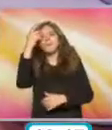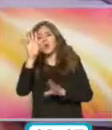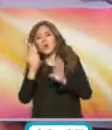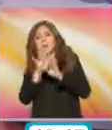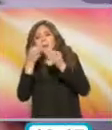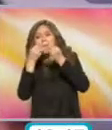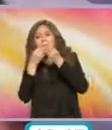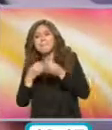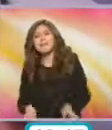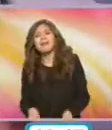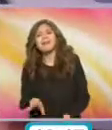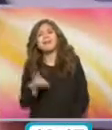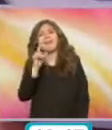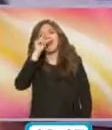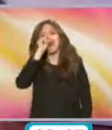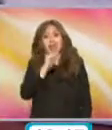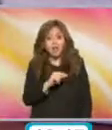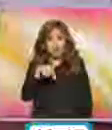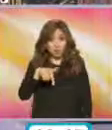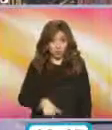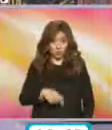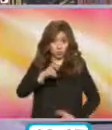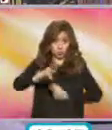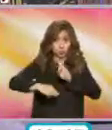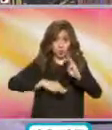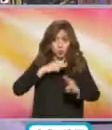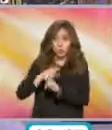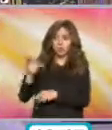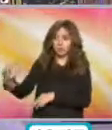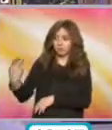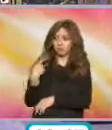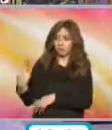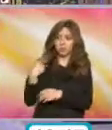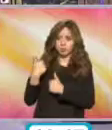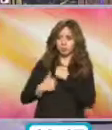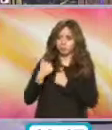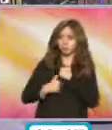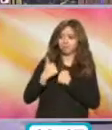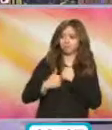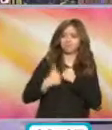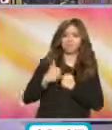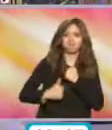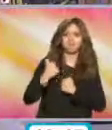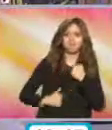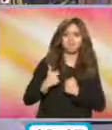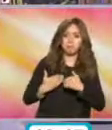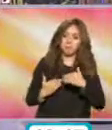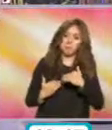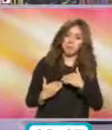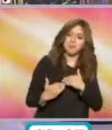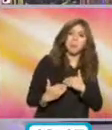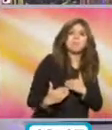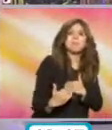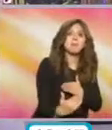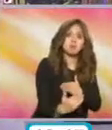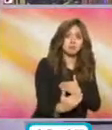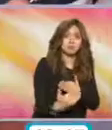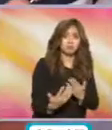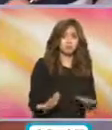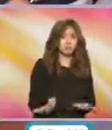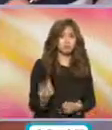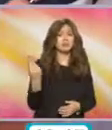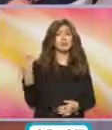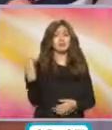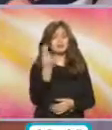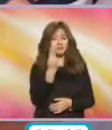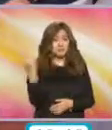victorias, ¿no? Sí. Y en un mundo como el de ahora, en el que la competitividad es como que casi todo, Sí.